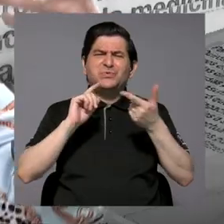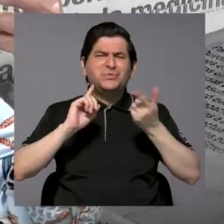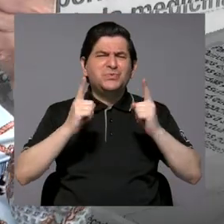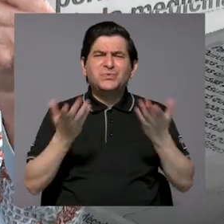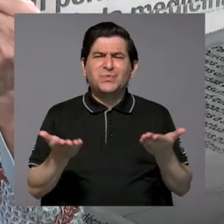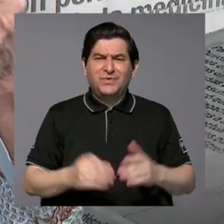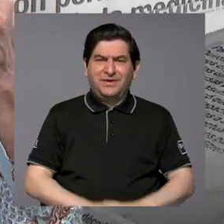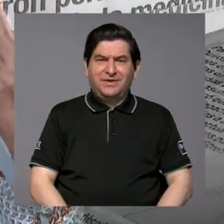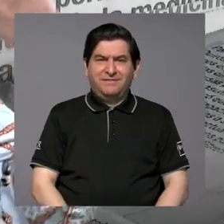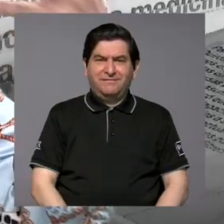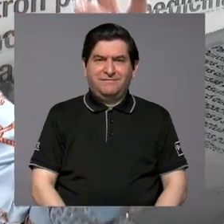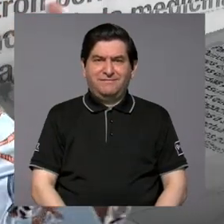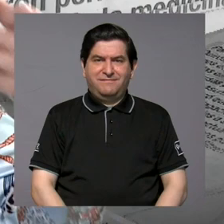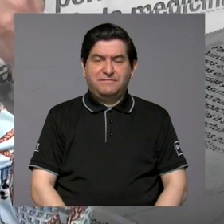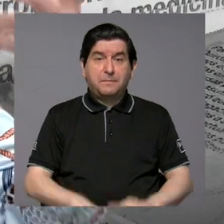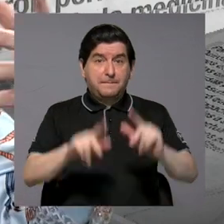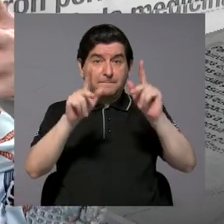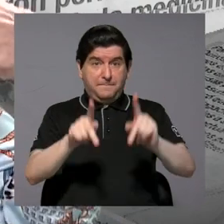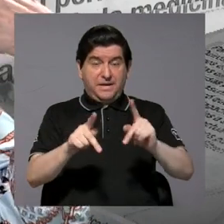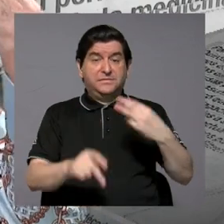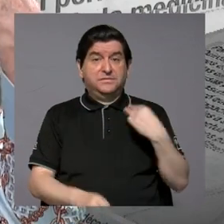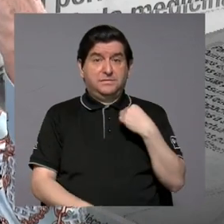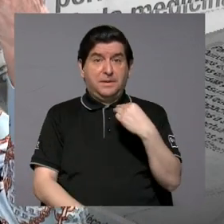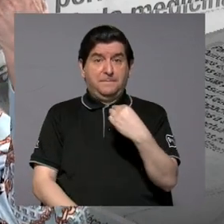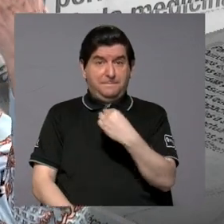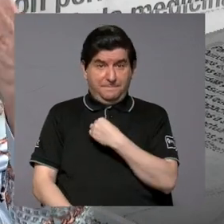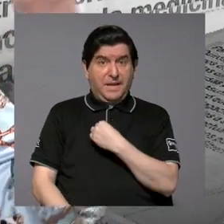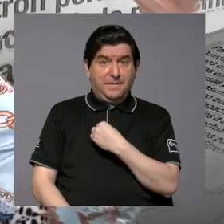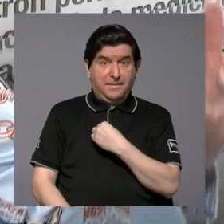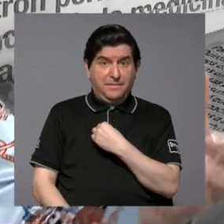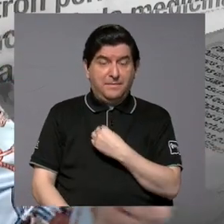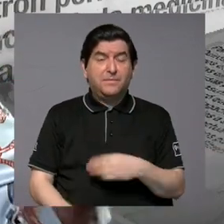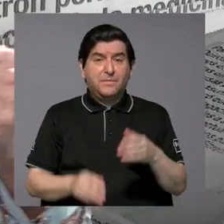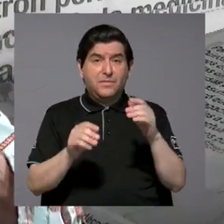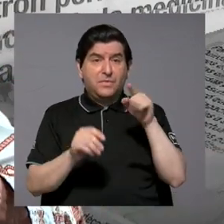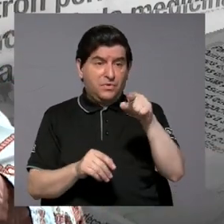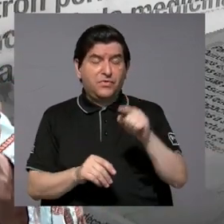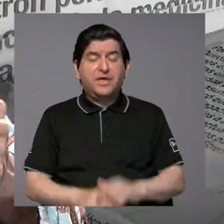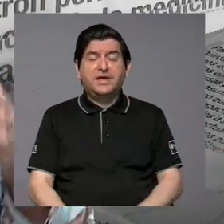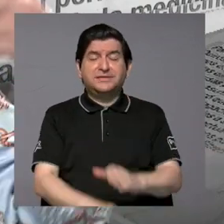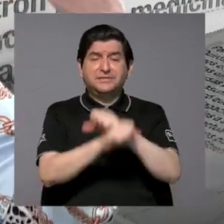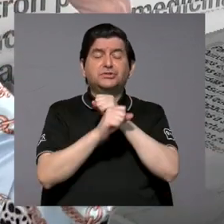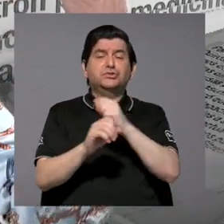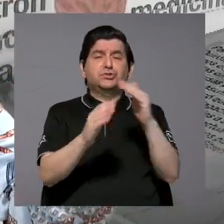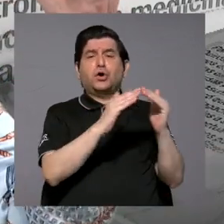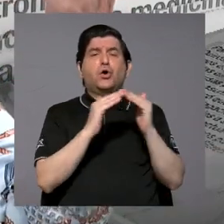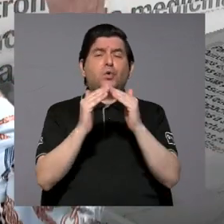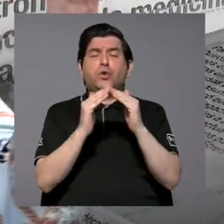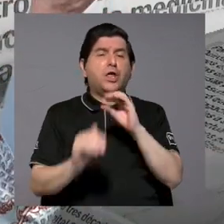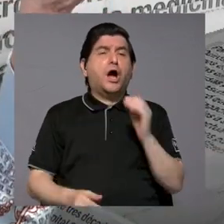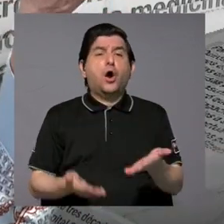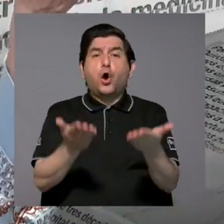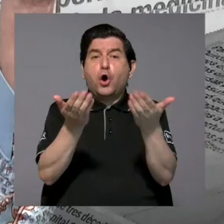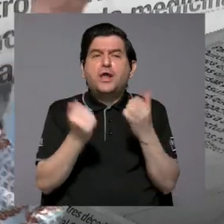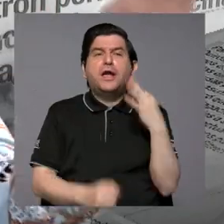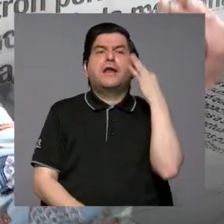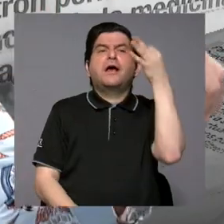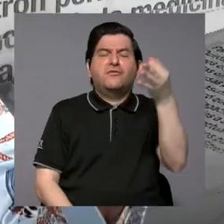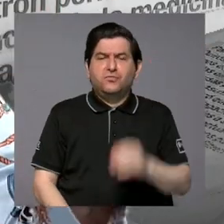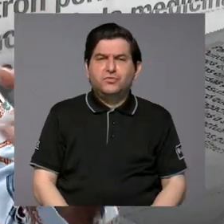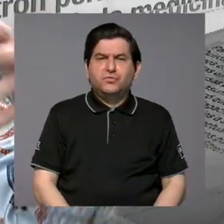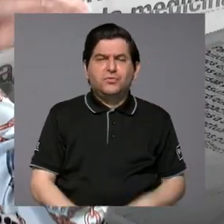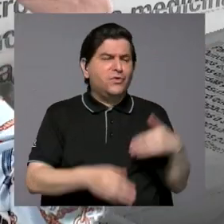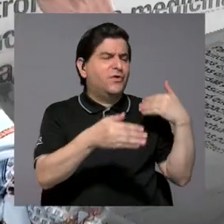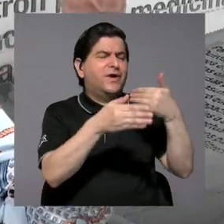cómo cómo alguien que pertenece a quiere pertenecer a seguridad comunitaria Cómo se